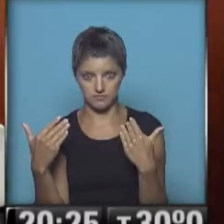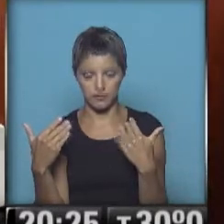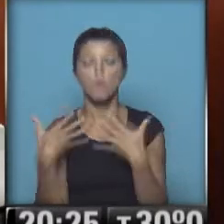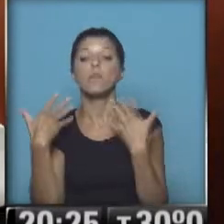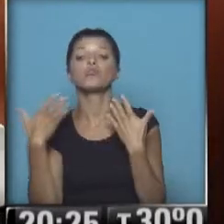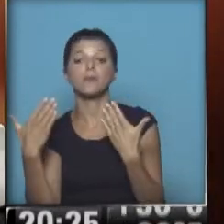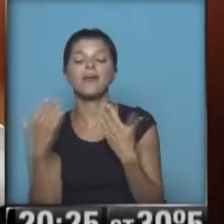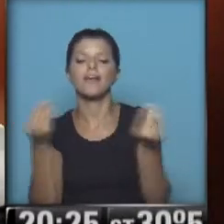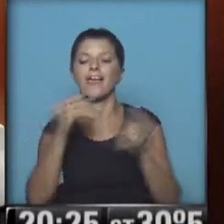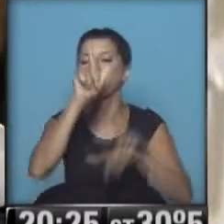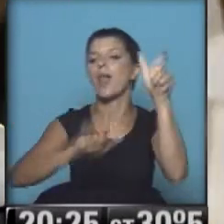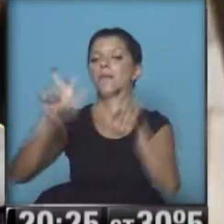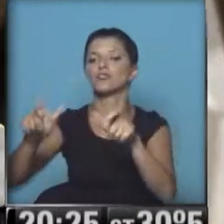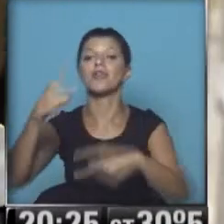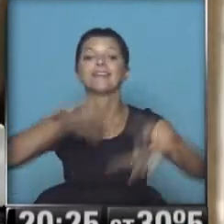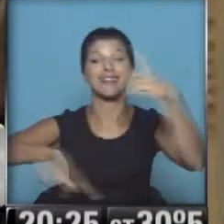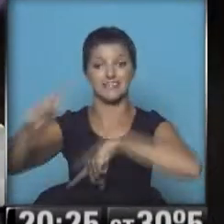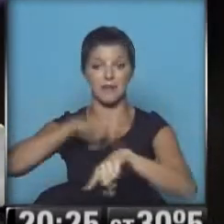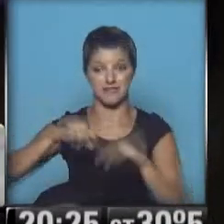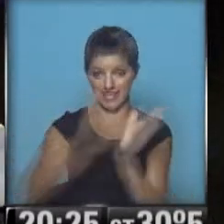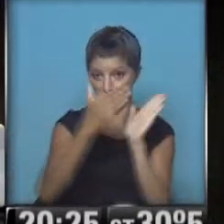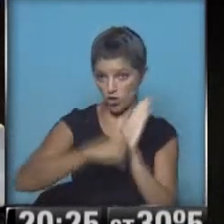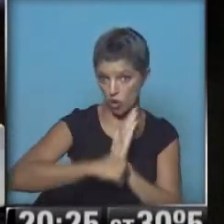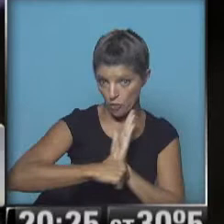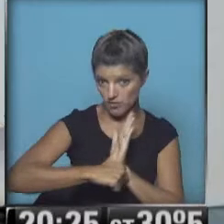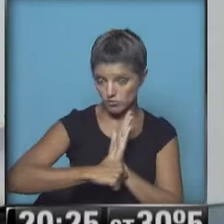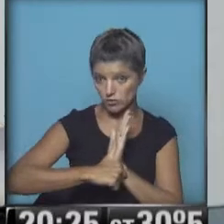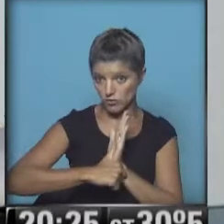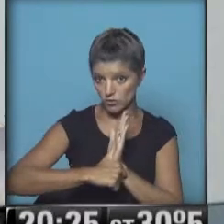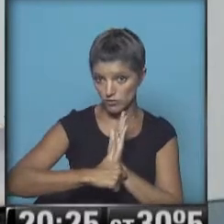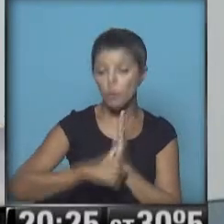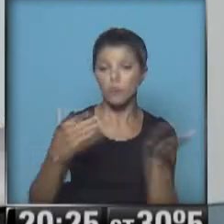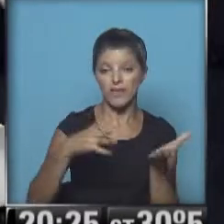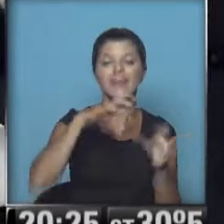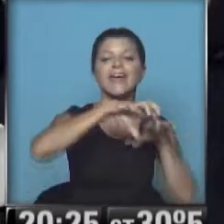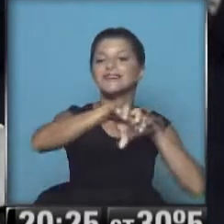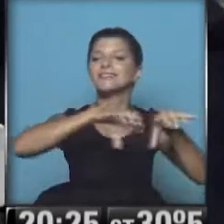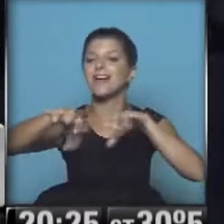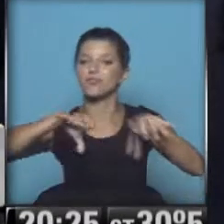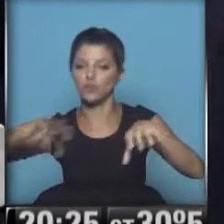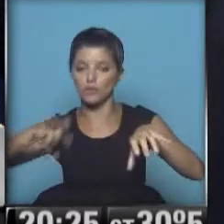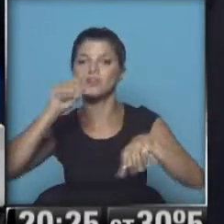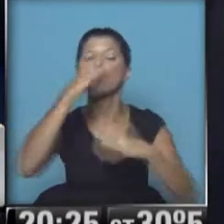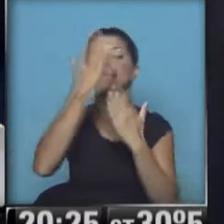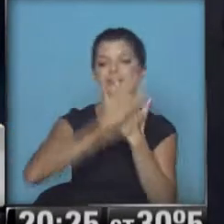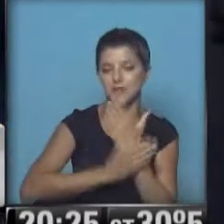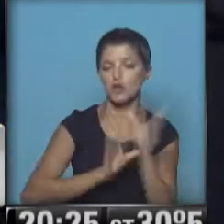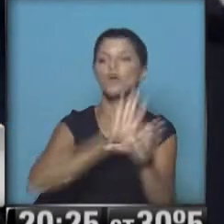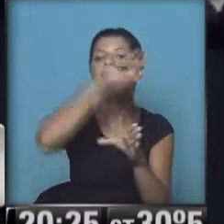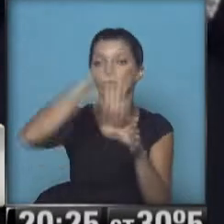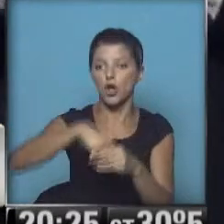puedan llevar adelante el trámite del DNI en los centros de documentación que tiene el Ministerio de Interior y